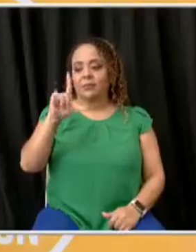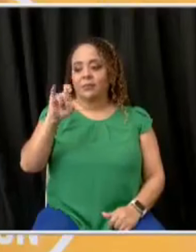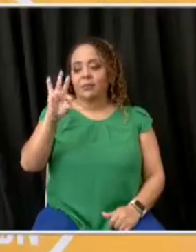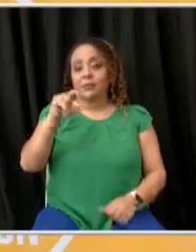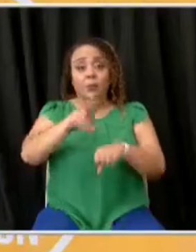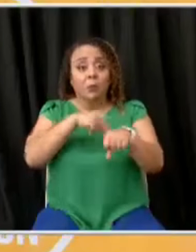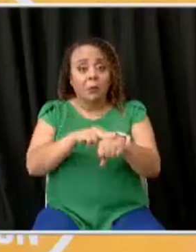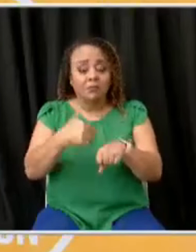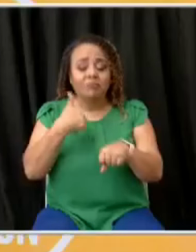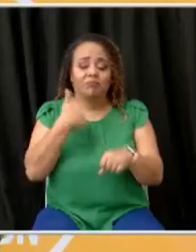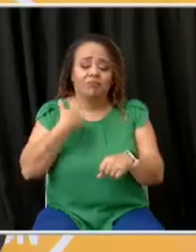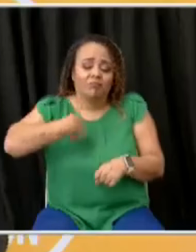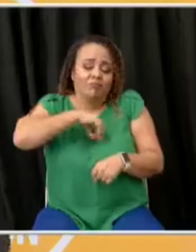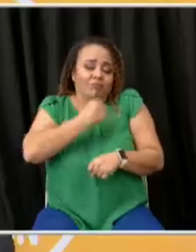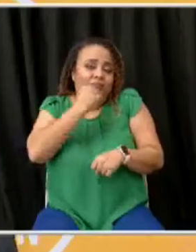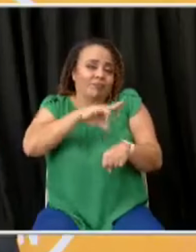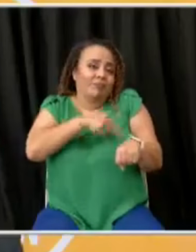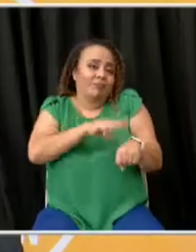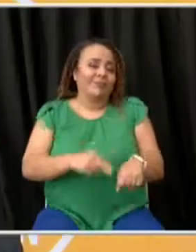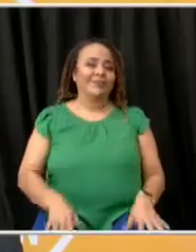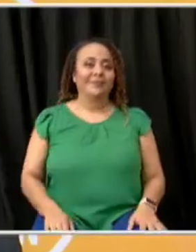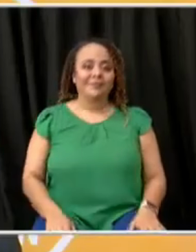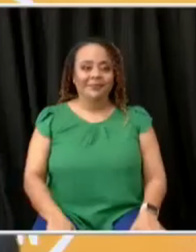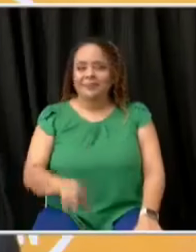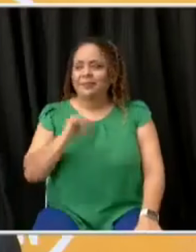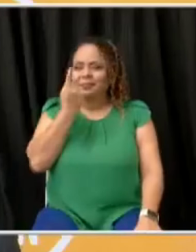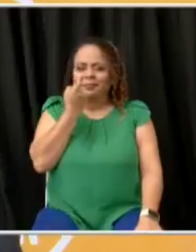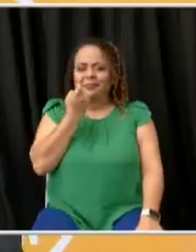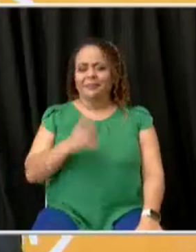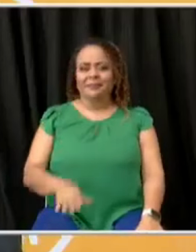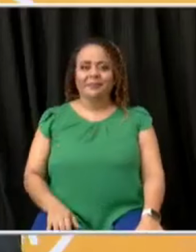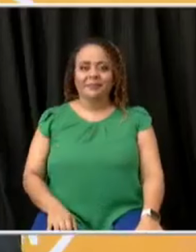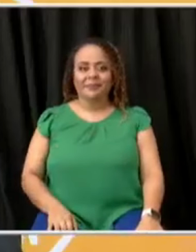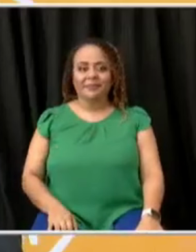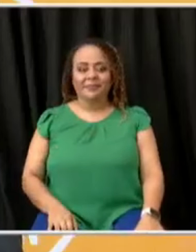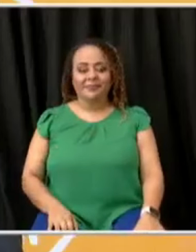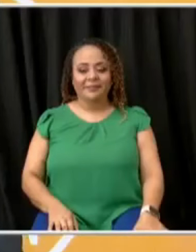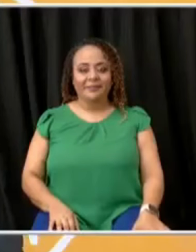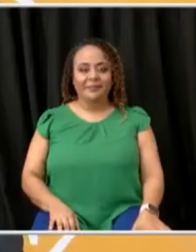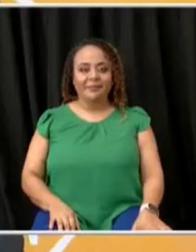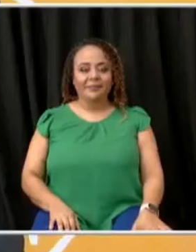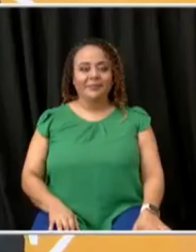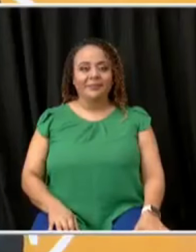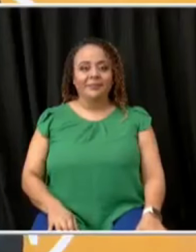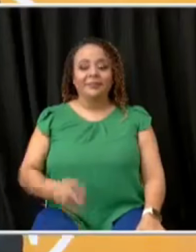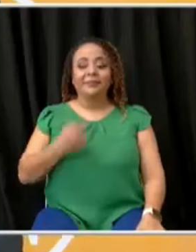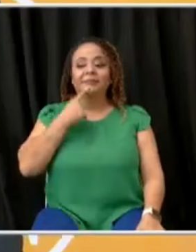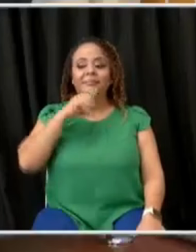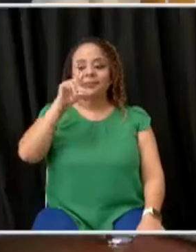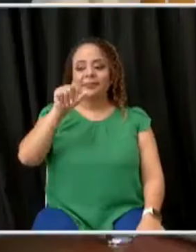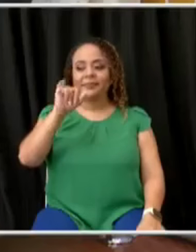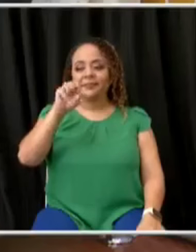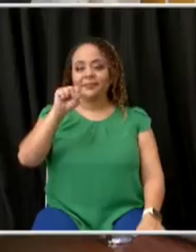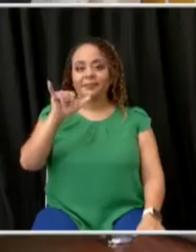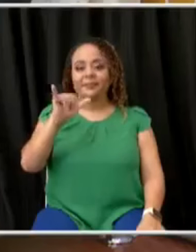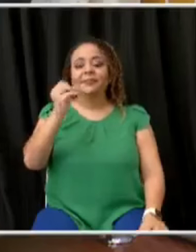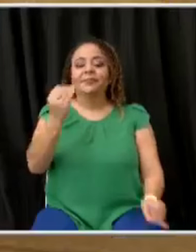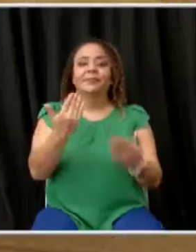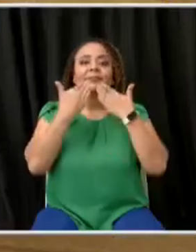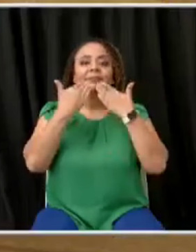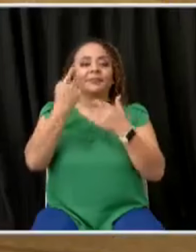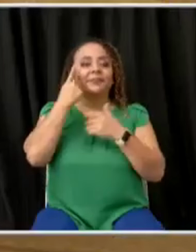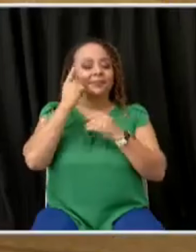la tenemos en nuestra alimentación normal. No hace falta suplementarla. Ok, excelente. Dice doña Daisy que muchas gracias, doctor.